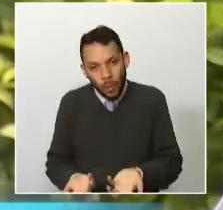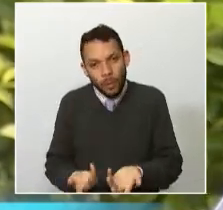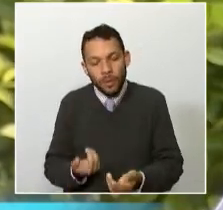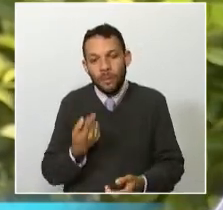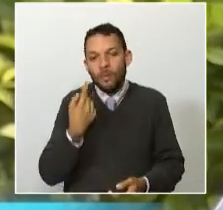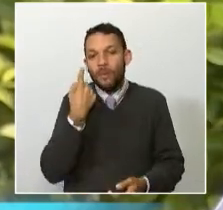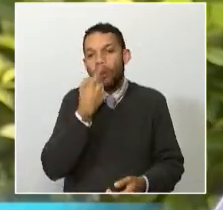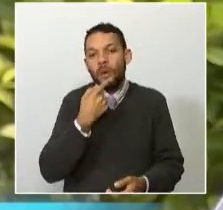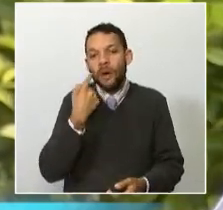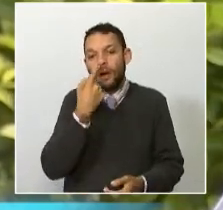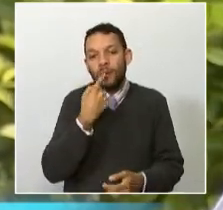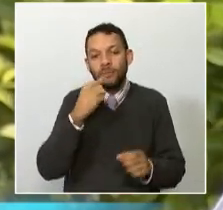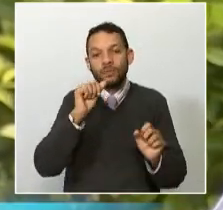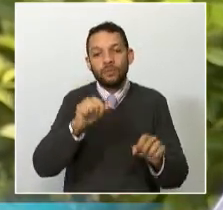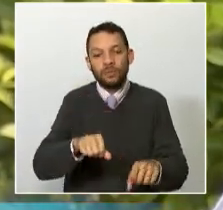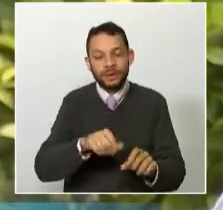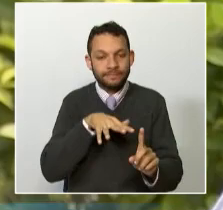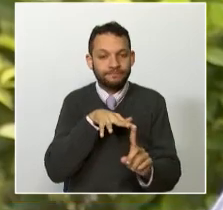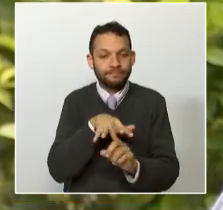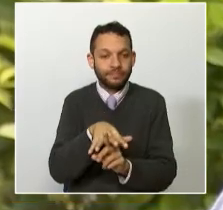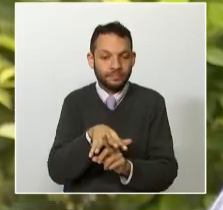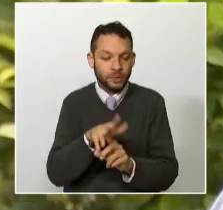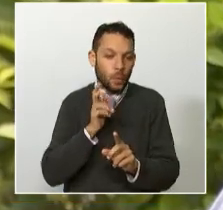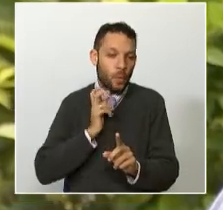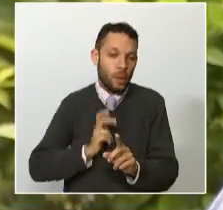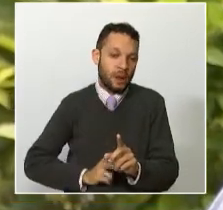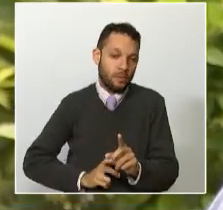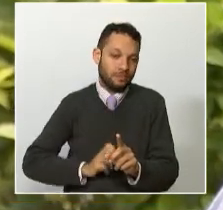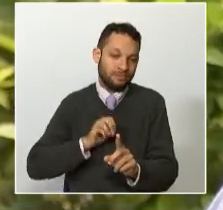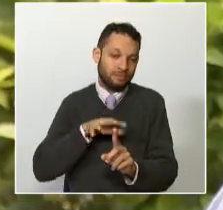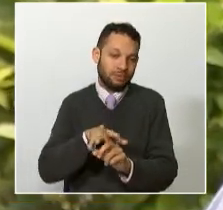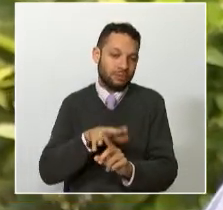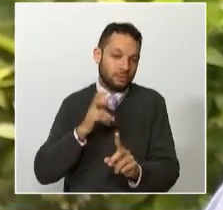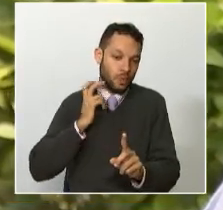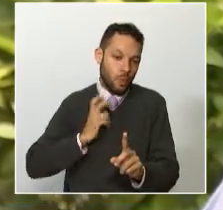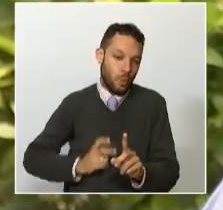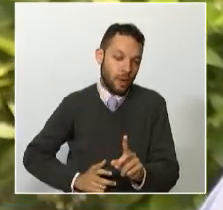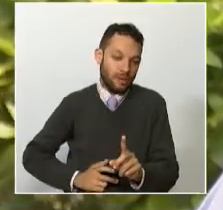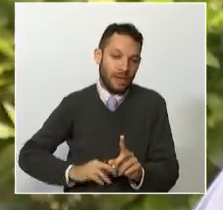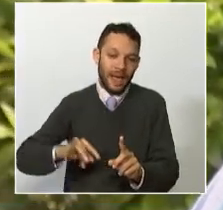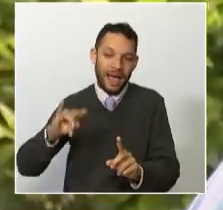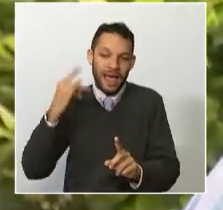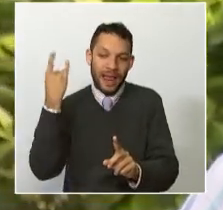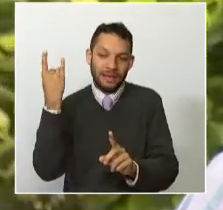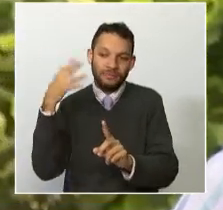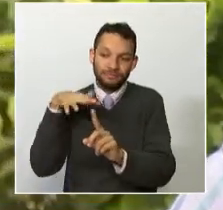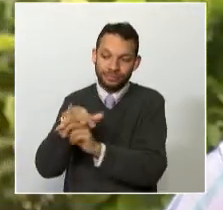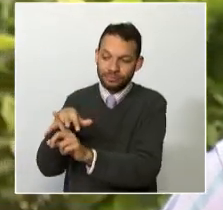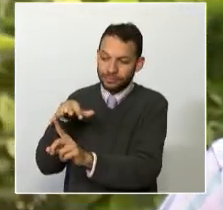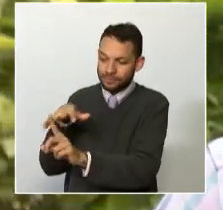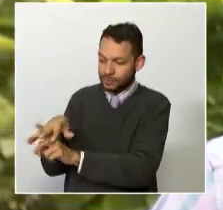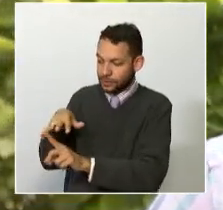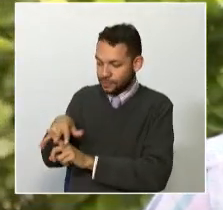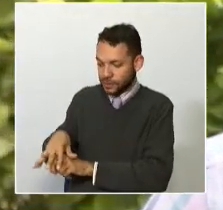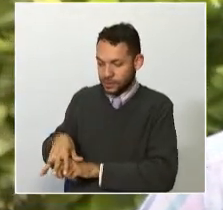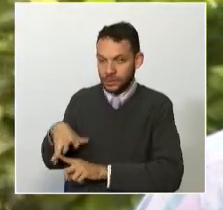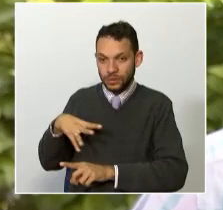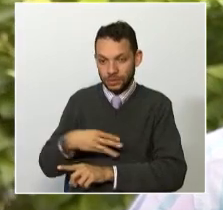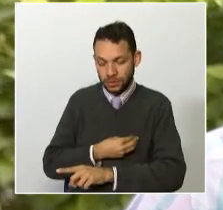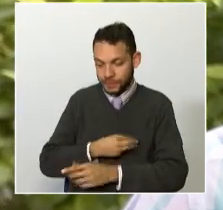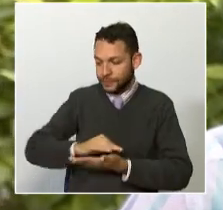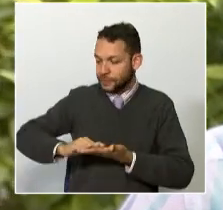puede afectar ese tratamiento médico, cómo la boca puede ser una interferencia para que hagamos